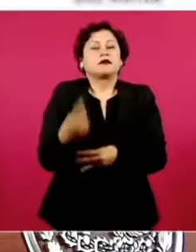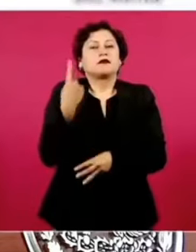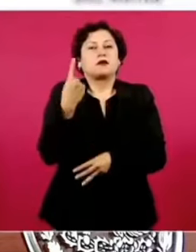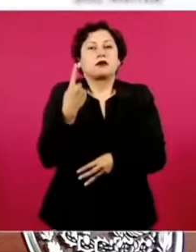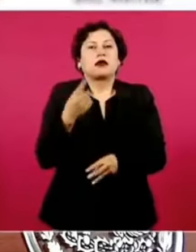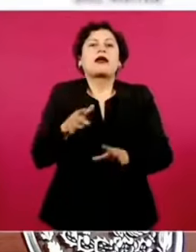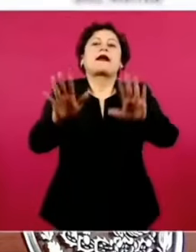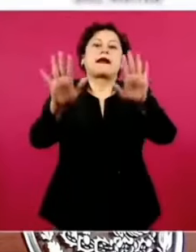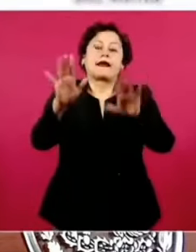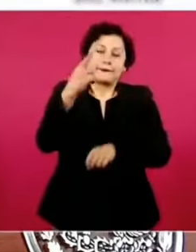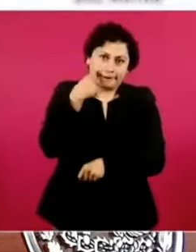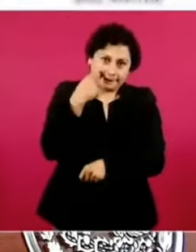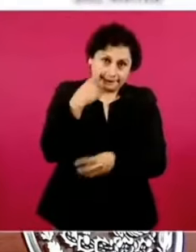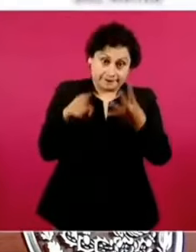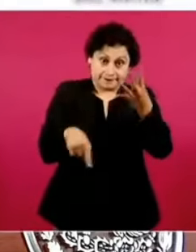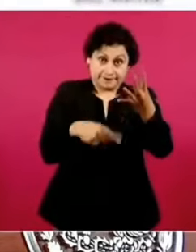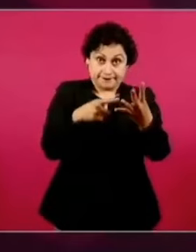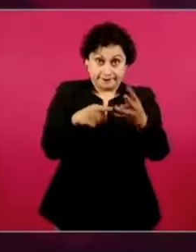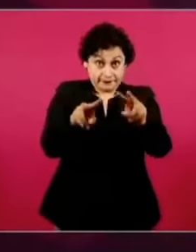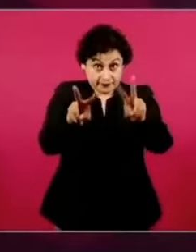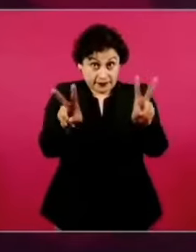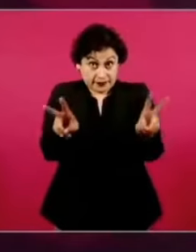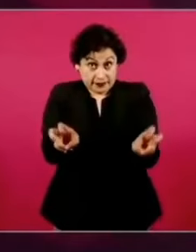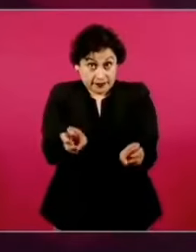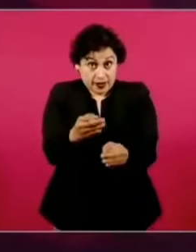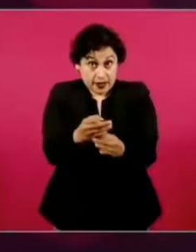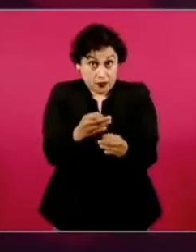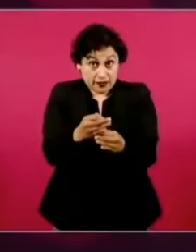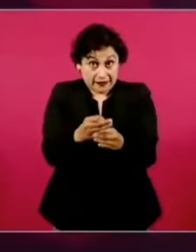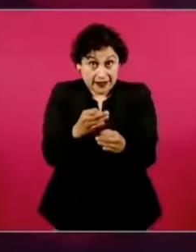El tema este que estamos tratando ahora, ¿cuánto tiempo lleva?